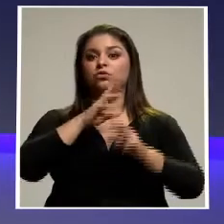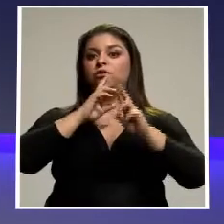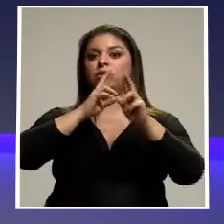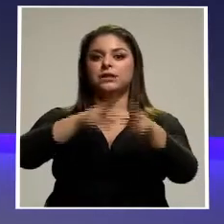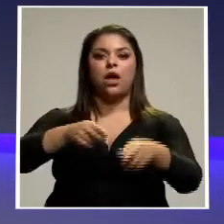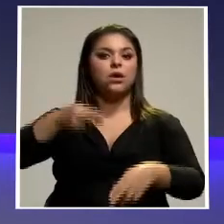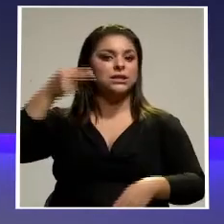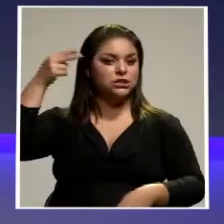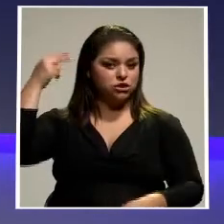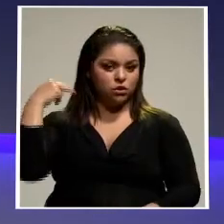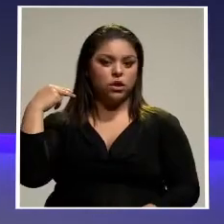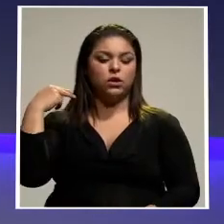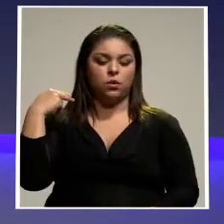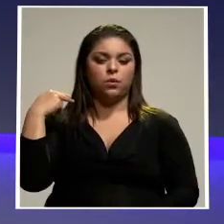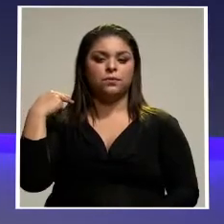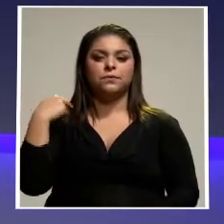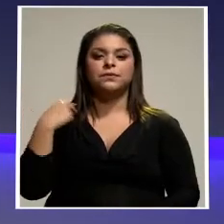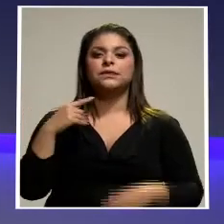de cómo